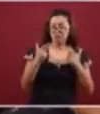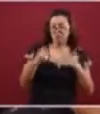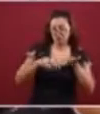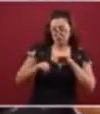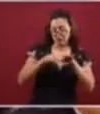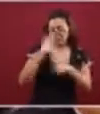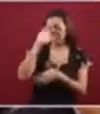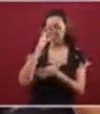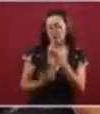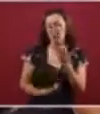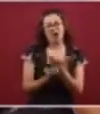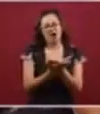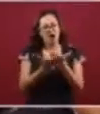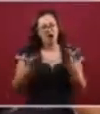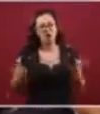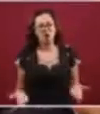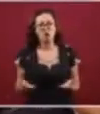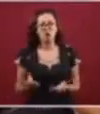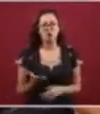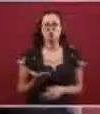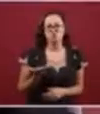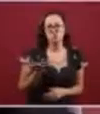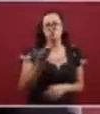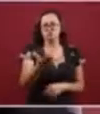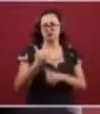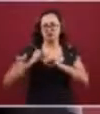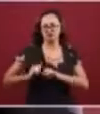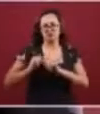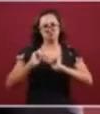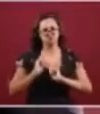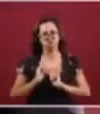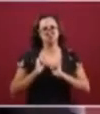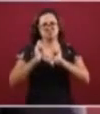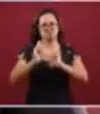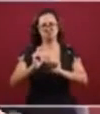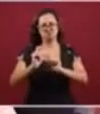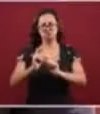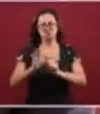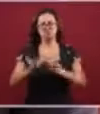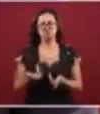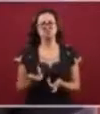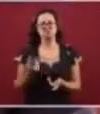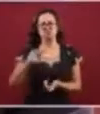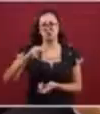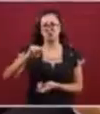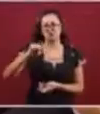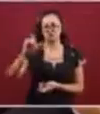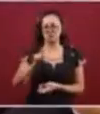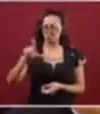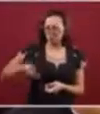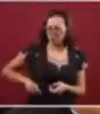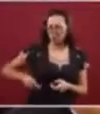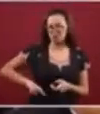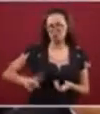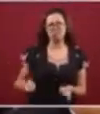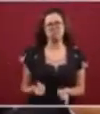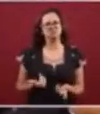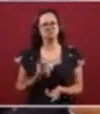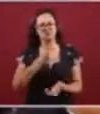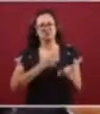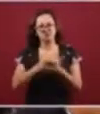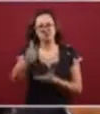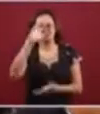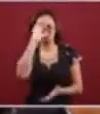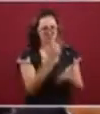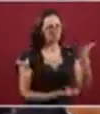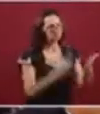derechos laborales. ¿Por qué ahora, desde la posición de poder de una agencia de Estado pública, se violan los